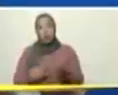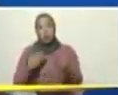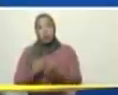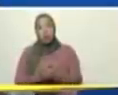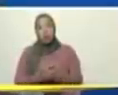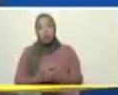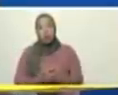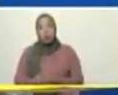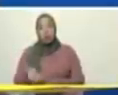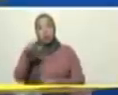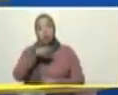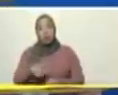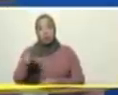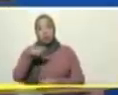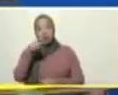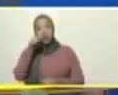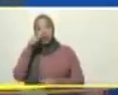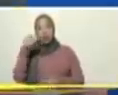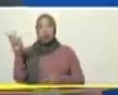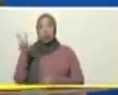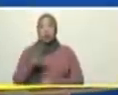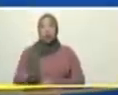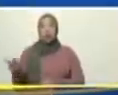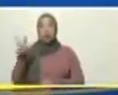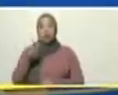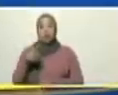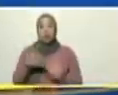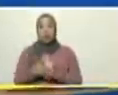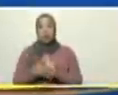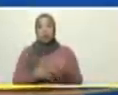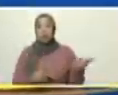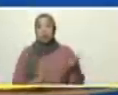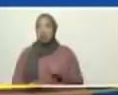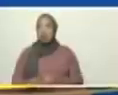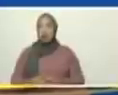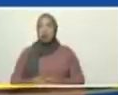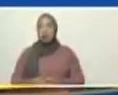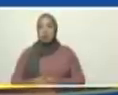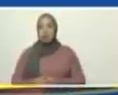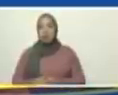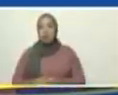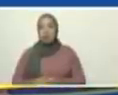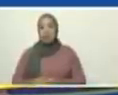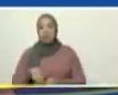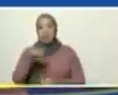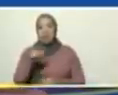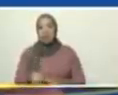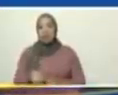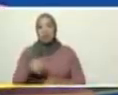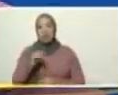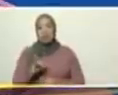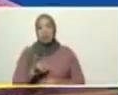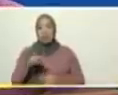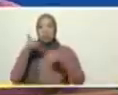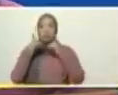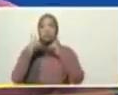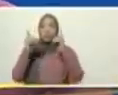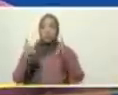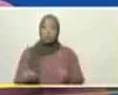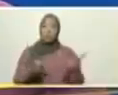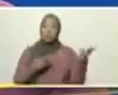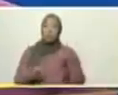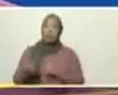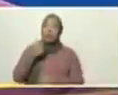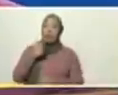algunos que hablan de Venezuela sin nunca venir a Venezuela. Yo prefiero venir a ver, ¿no? Y quiero decir que estoy, la